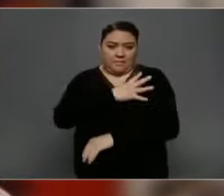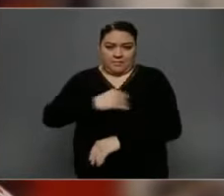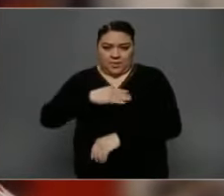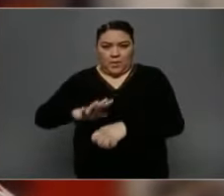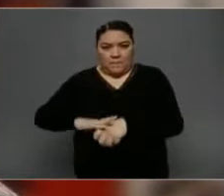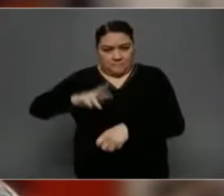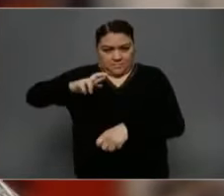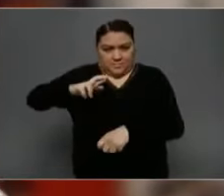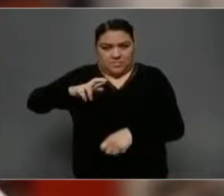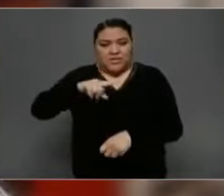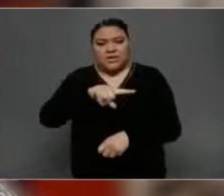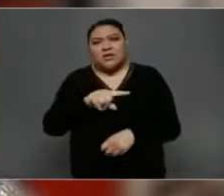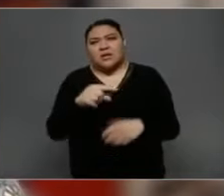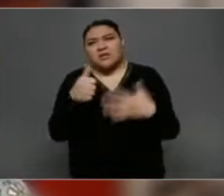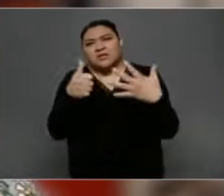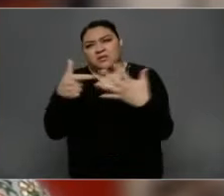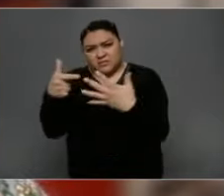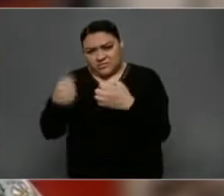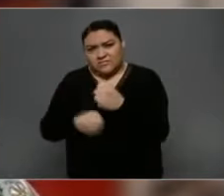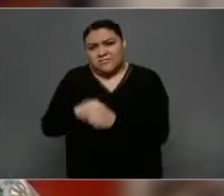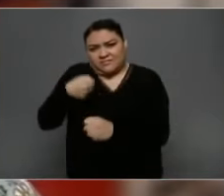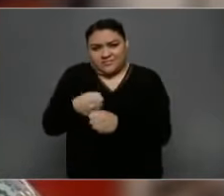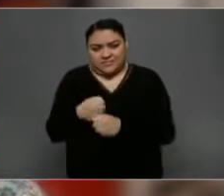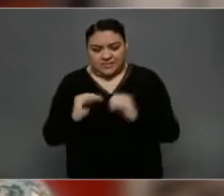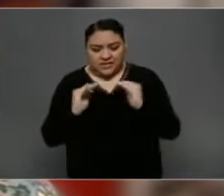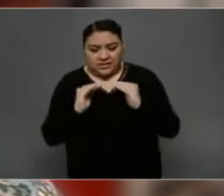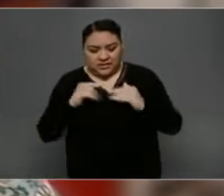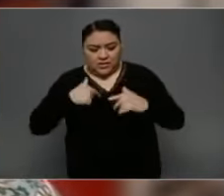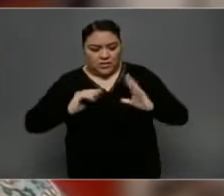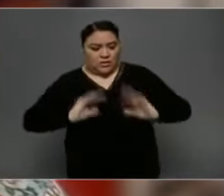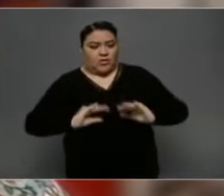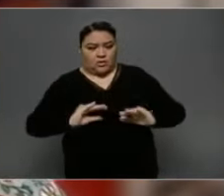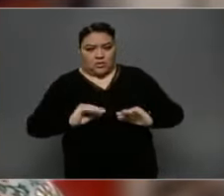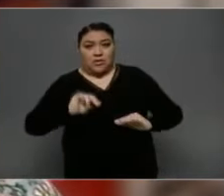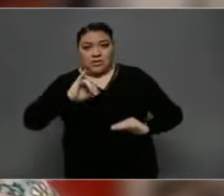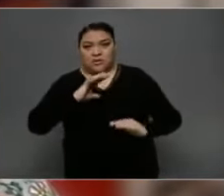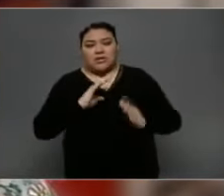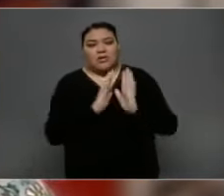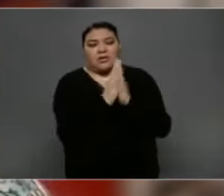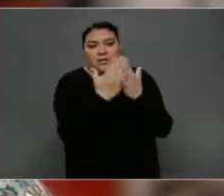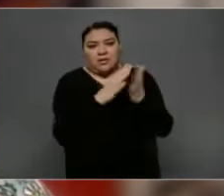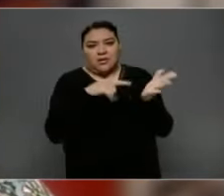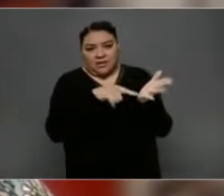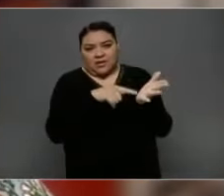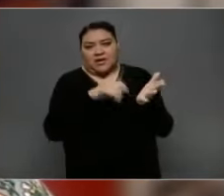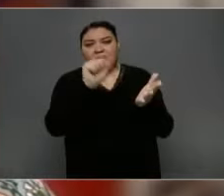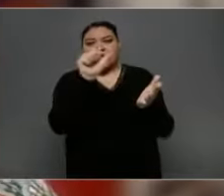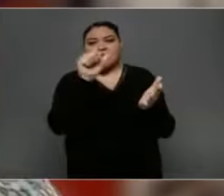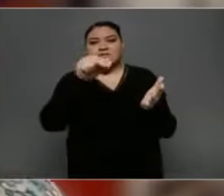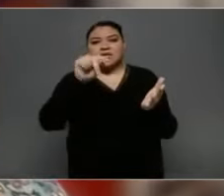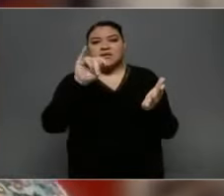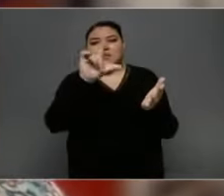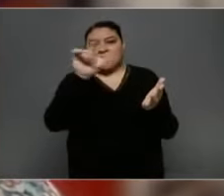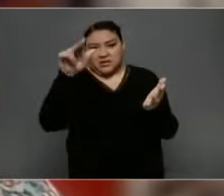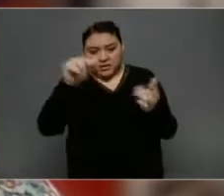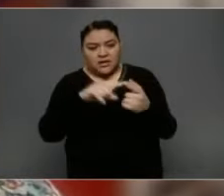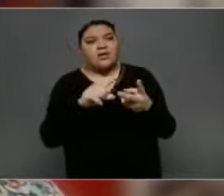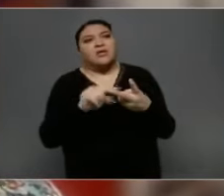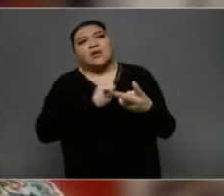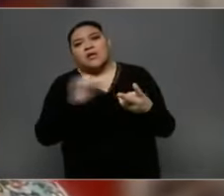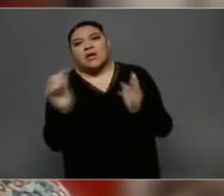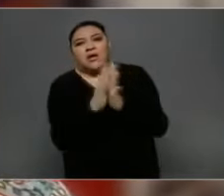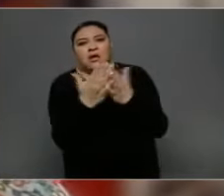cuando tenía 67 años si me base en el libro por ejemplo de santillana conseguir los